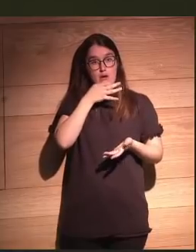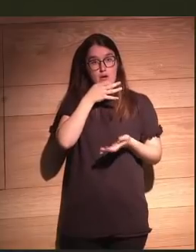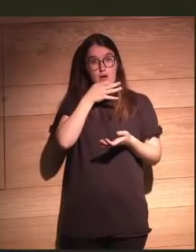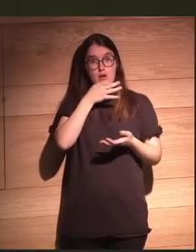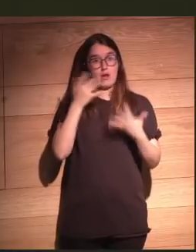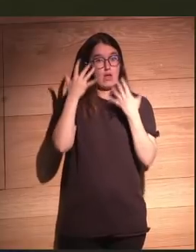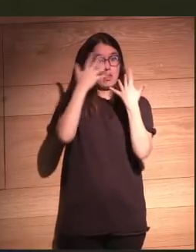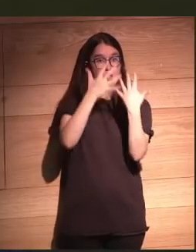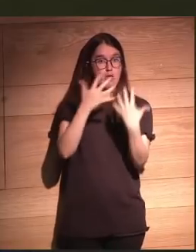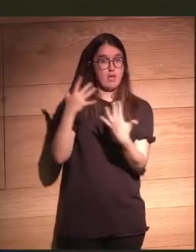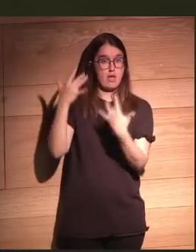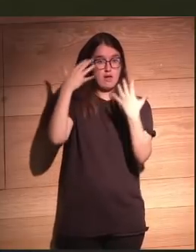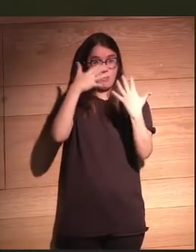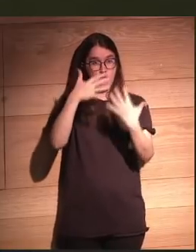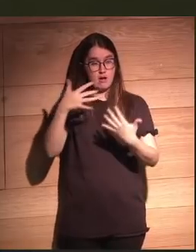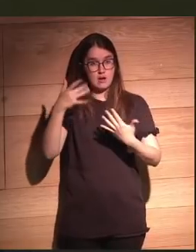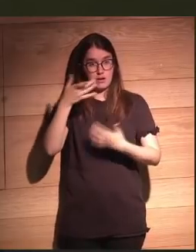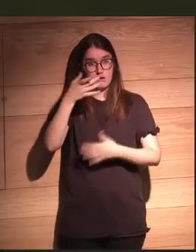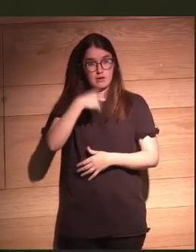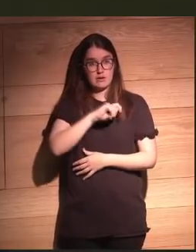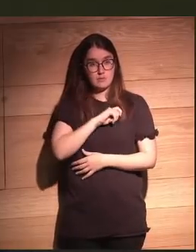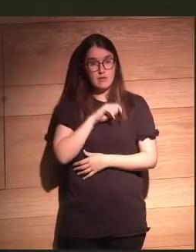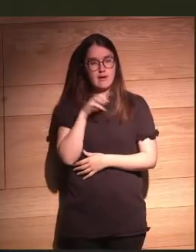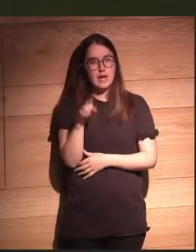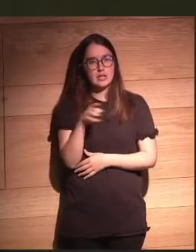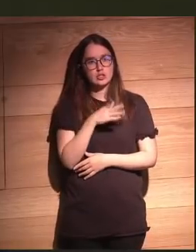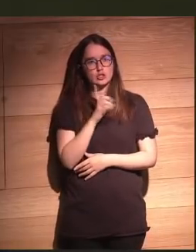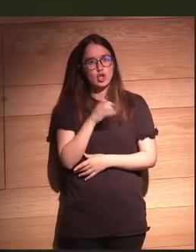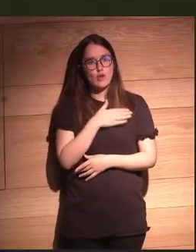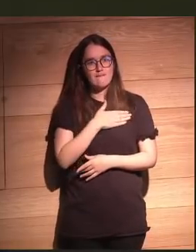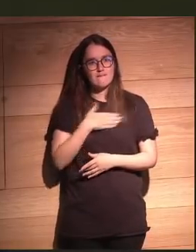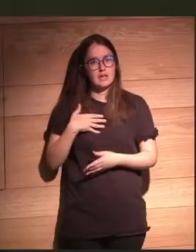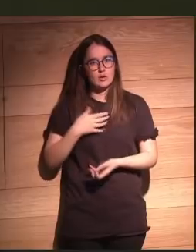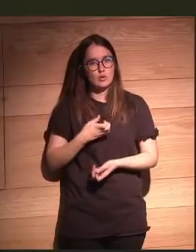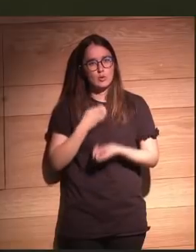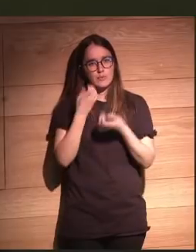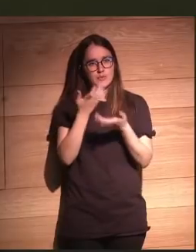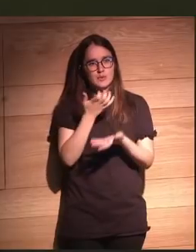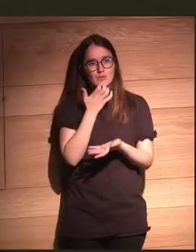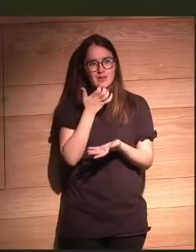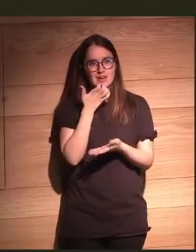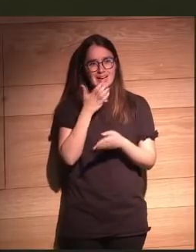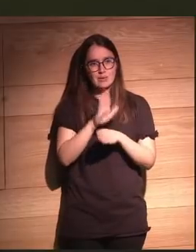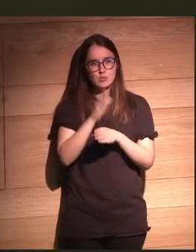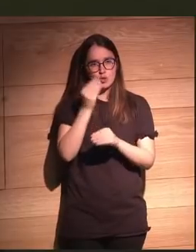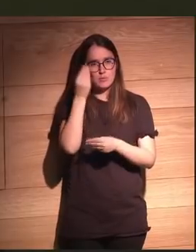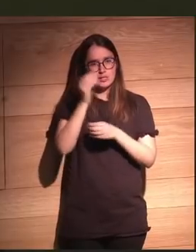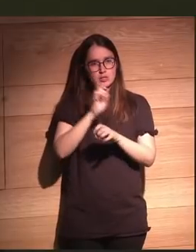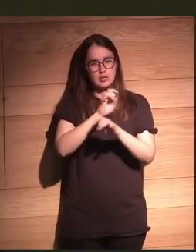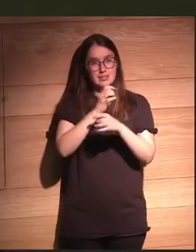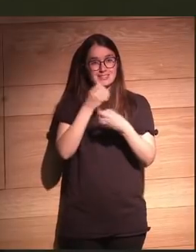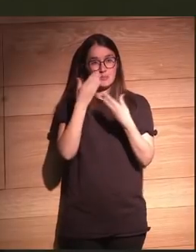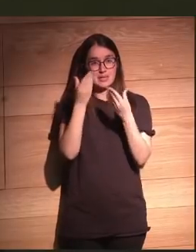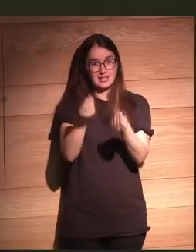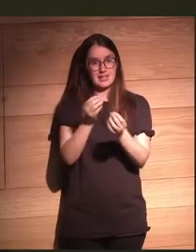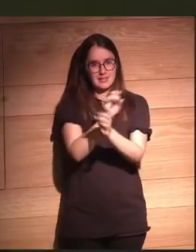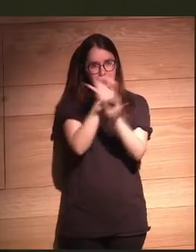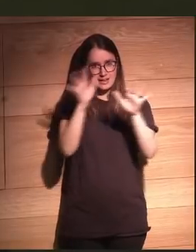en este país. Y ahí solo quiero lanzar un ejemplo con el que yo creo que se entiende muy bien lo que intento